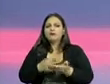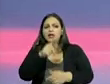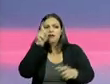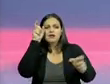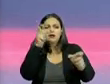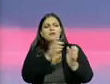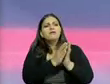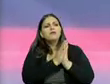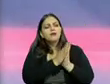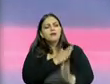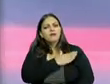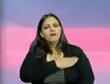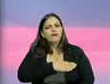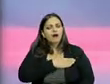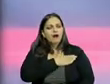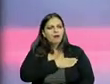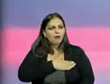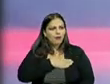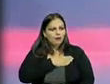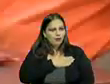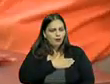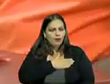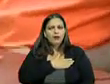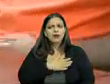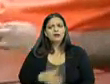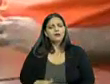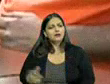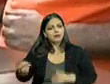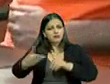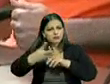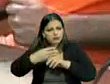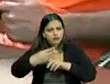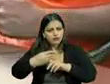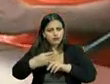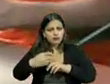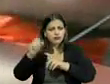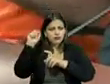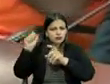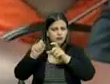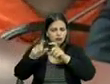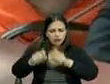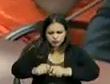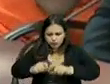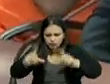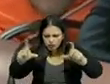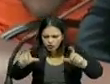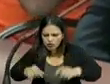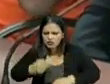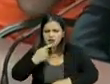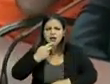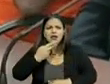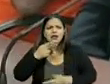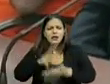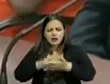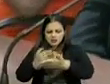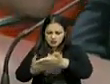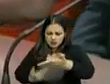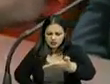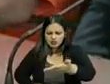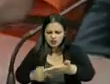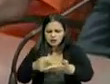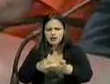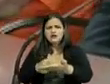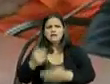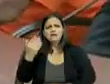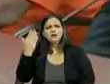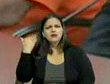redes sociales donde se revelaría un supuesto plan para afectar a la campaña presidencial de Lenín Moreno